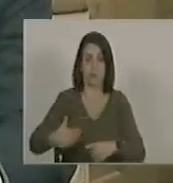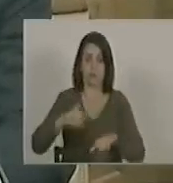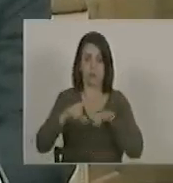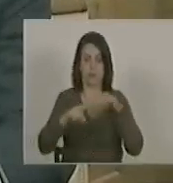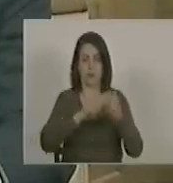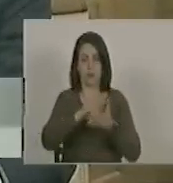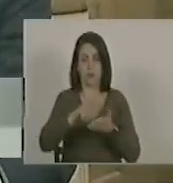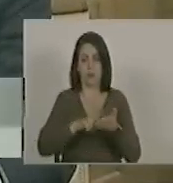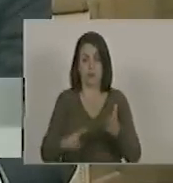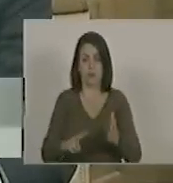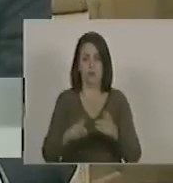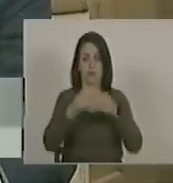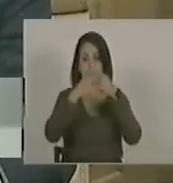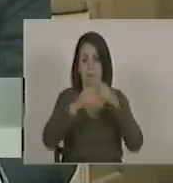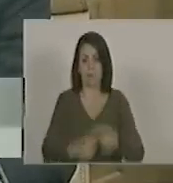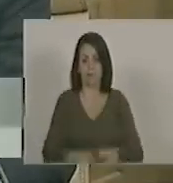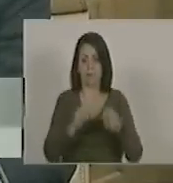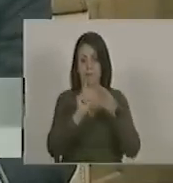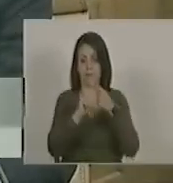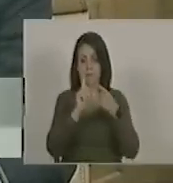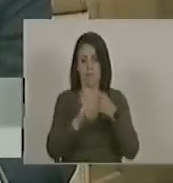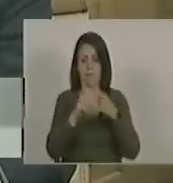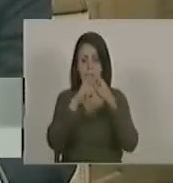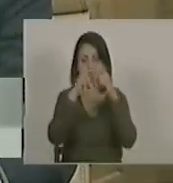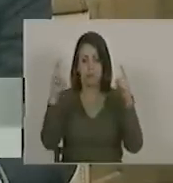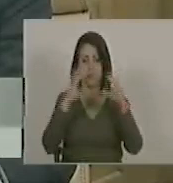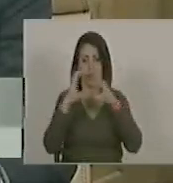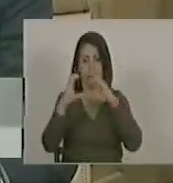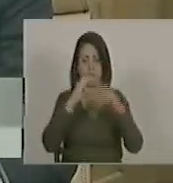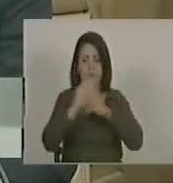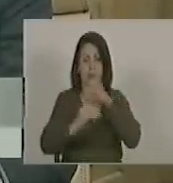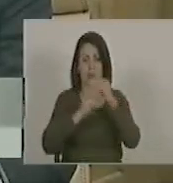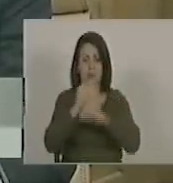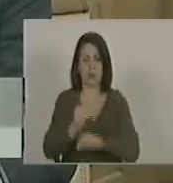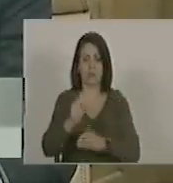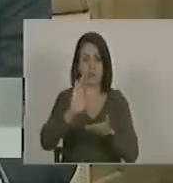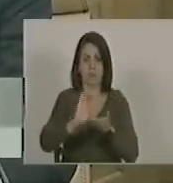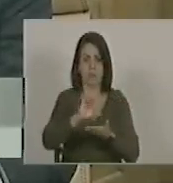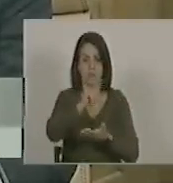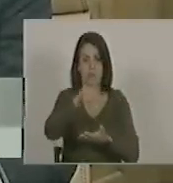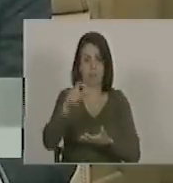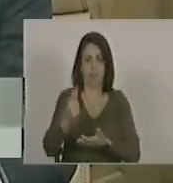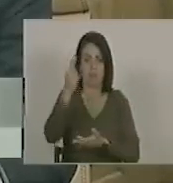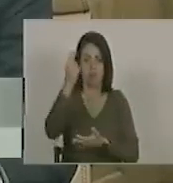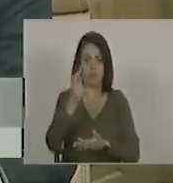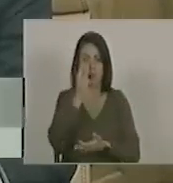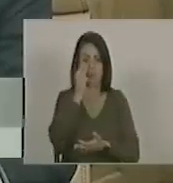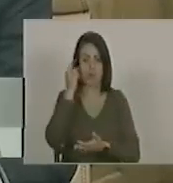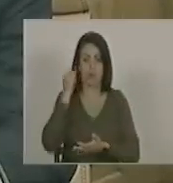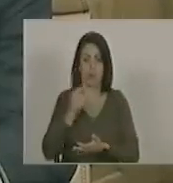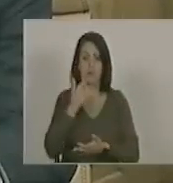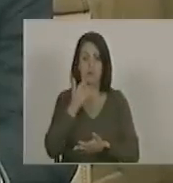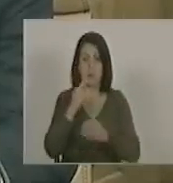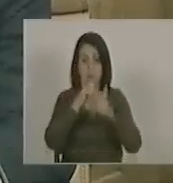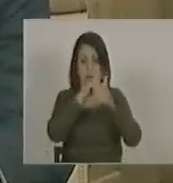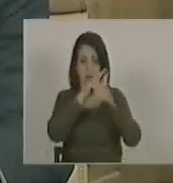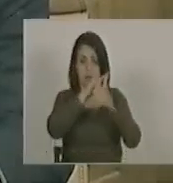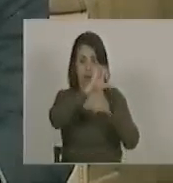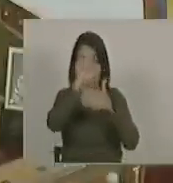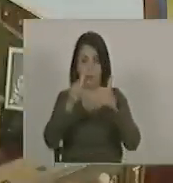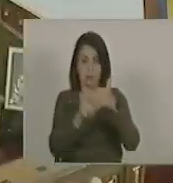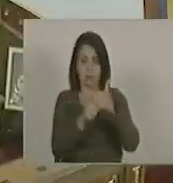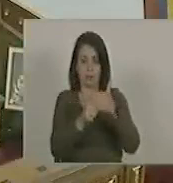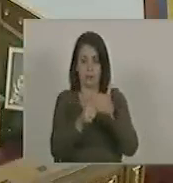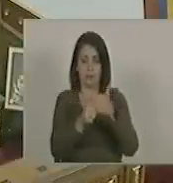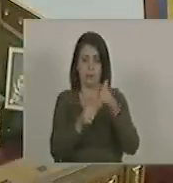ordenó dar lectura a la cuenta. Primero, comunicaciones suscritas por las ciudadanas diputadas y los ciudadanos diputados principales solicitando permiso